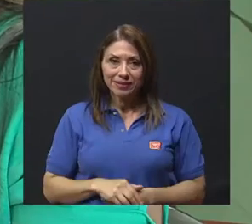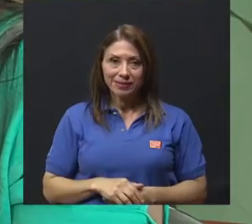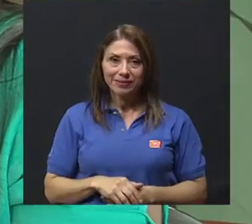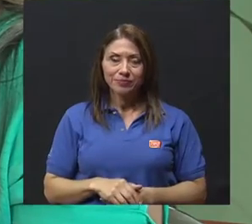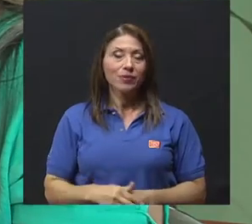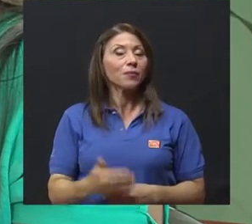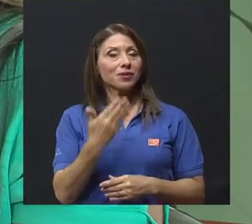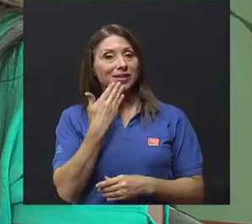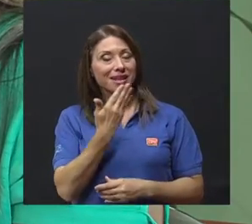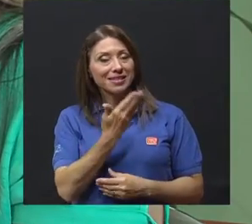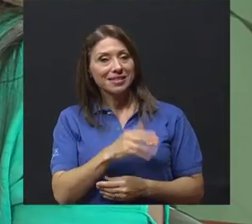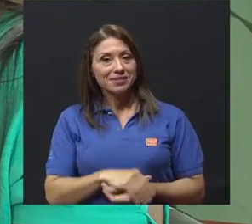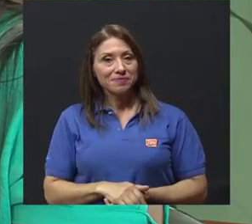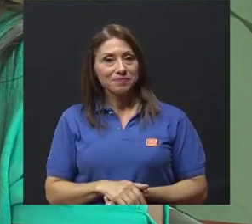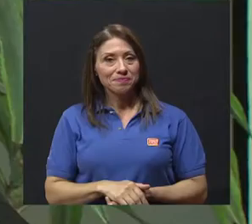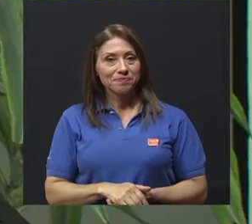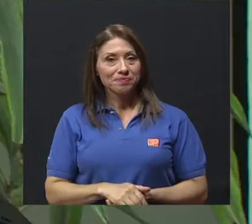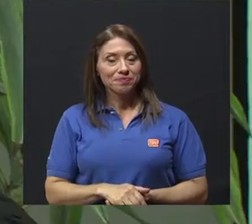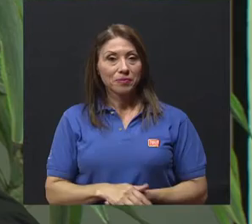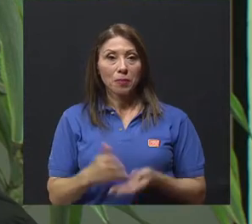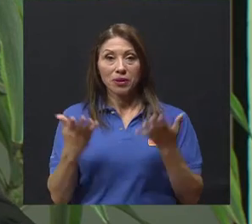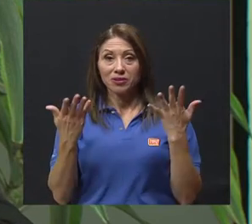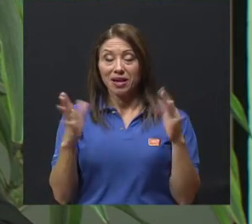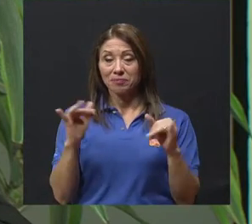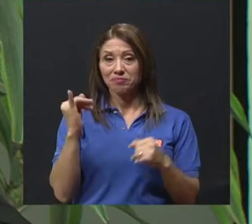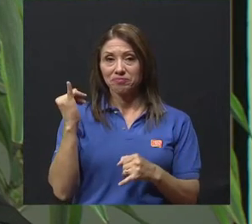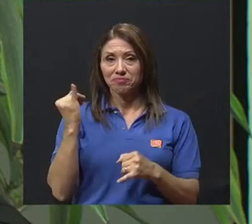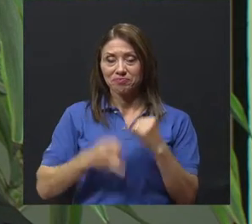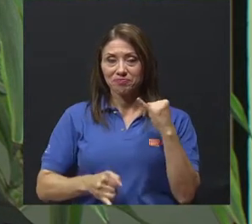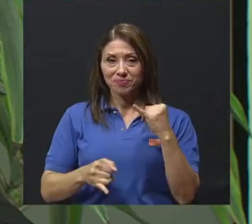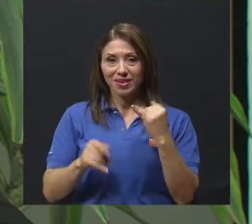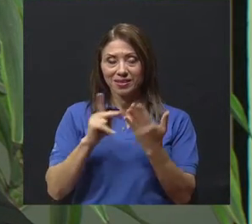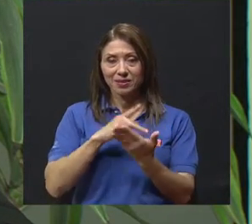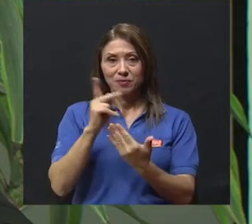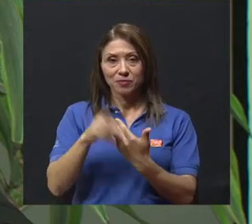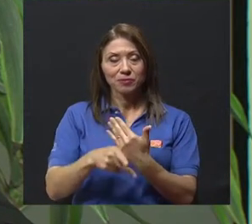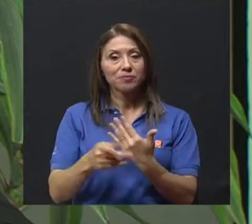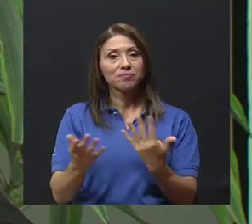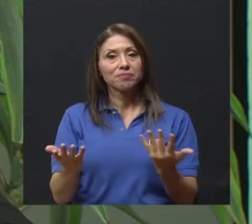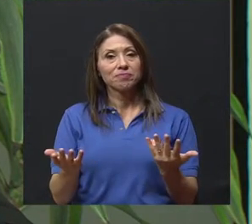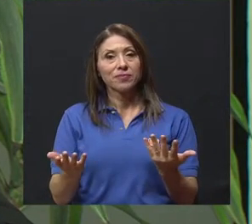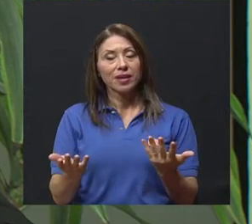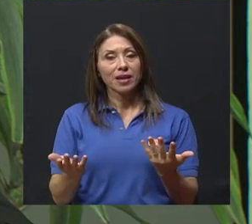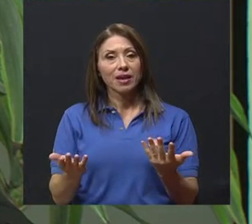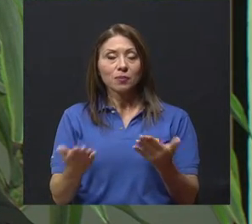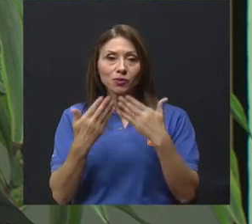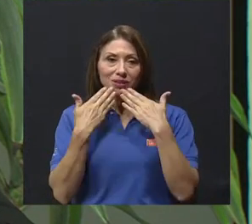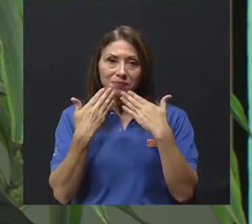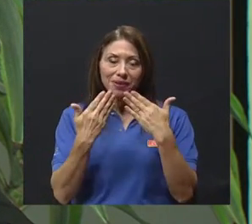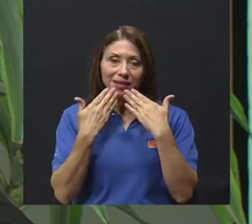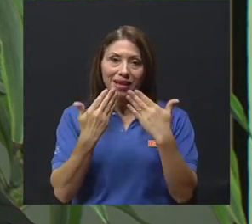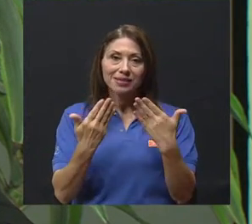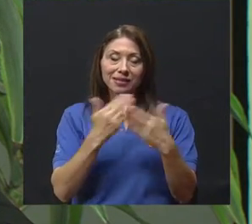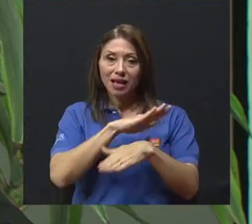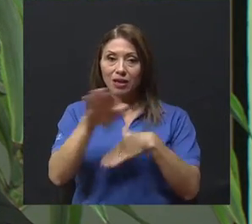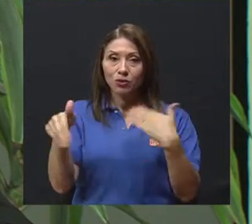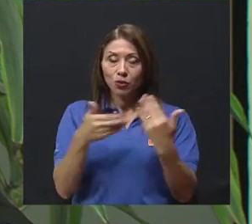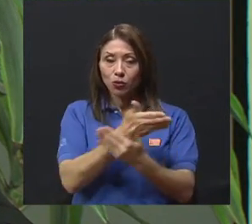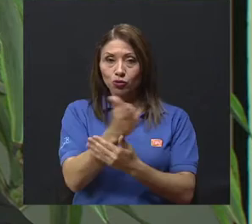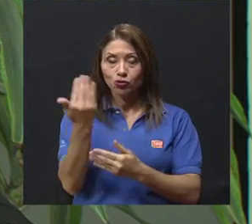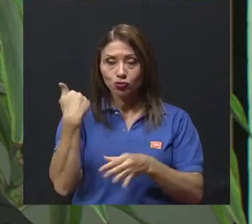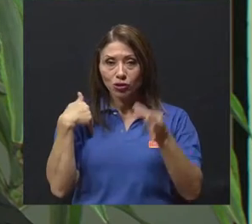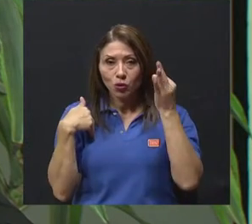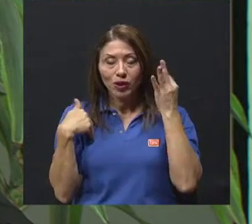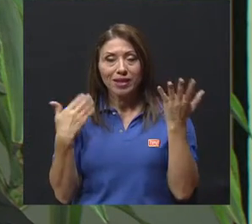gracias muchas gracias hemos llegado pues al final de este capítulo muchísimas gracias a todos